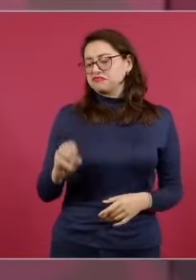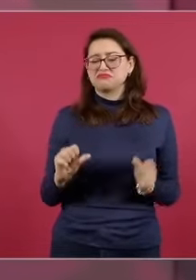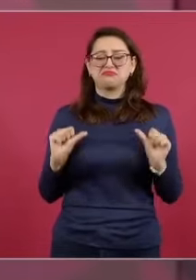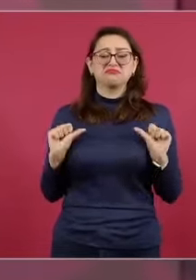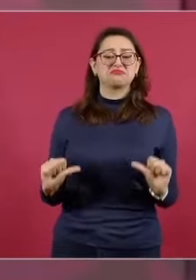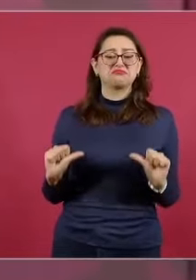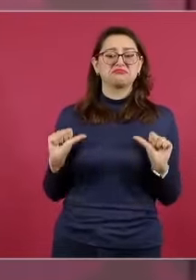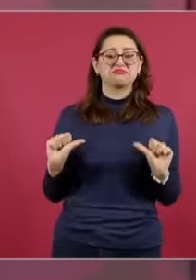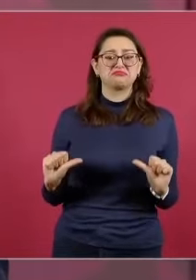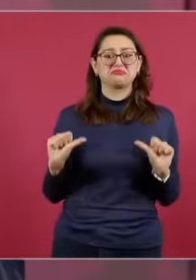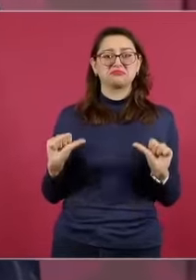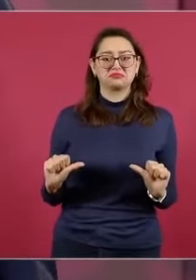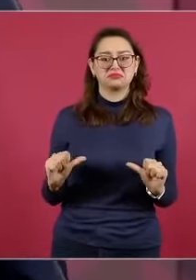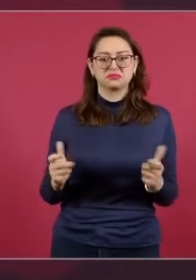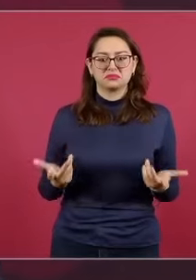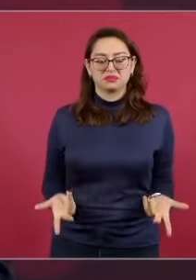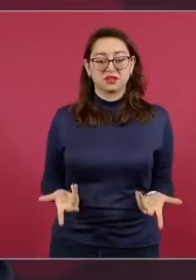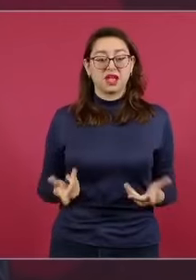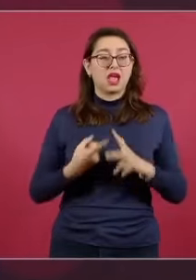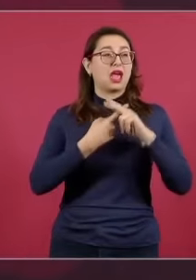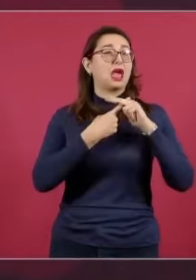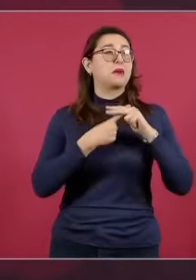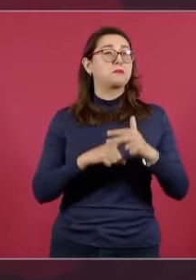venía desde la Constitución de